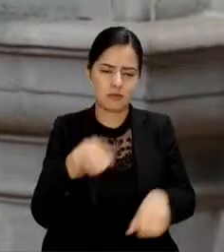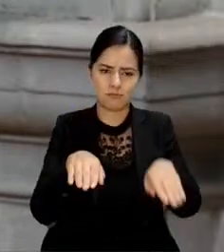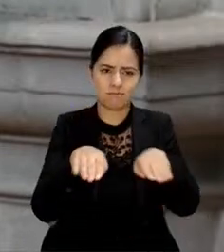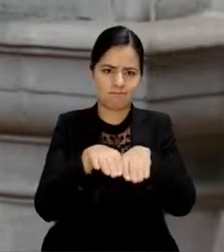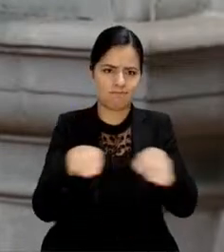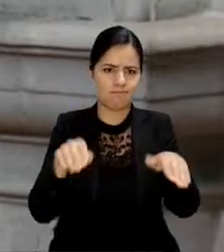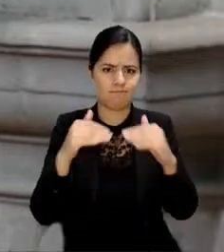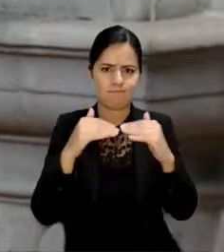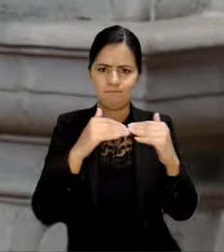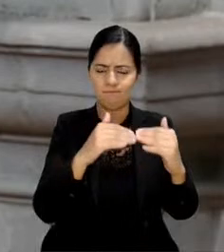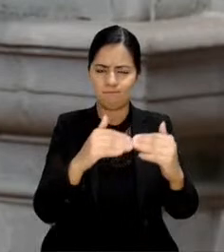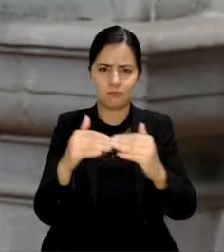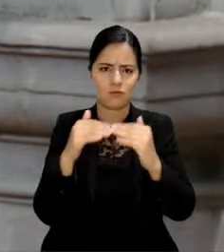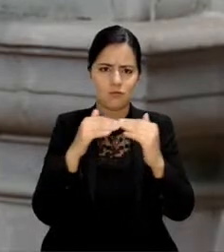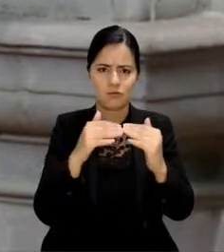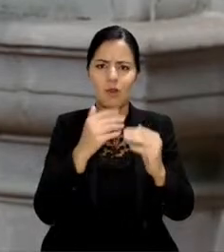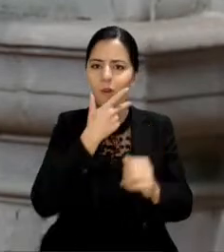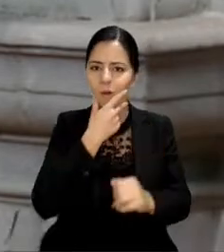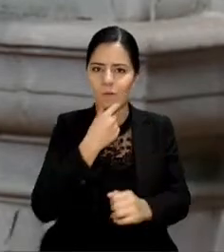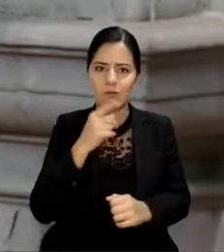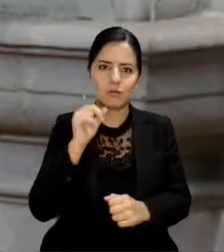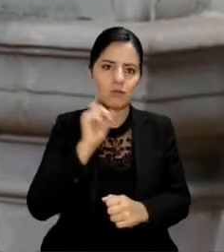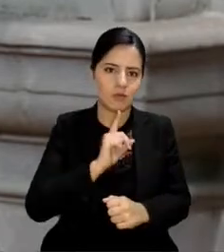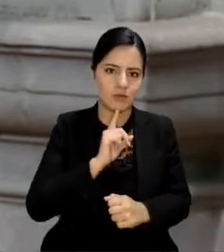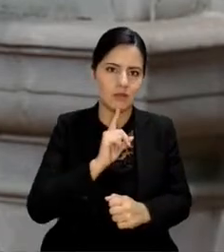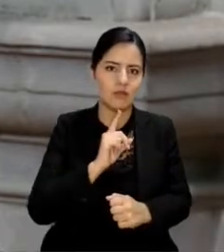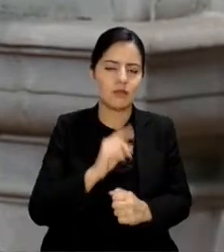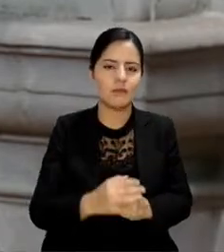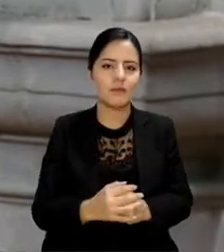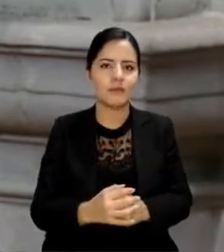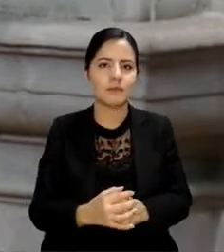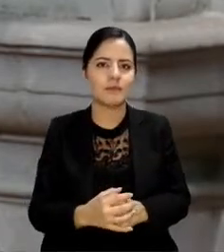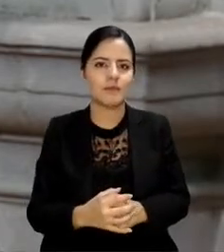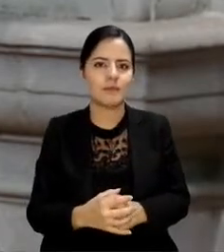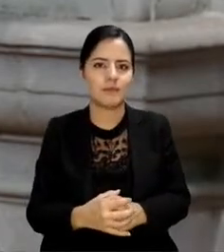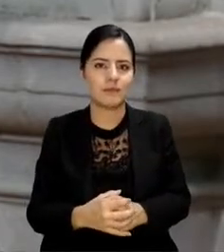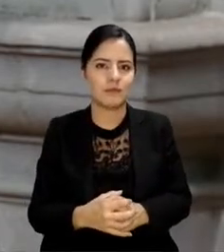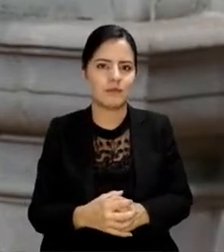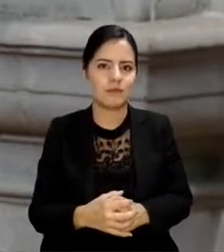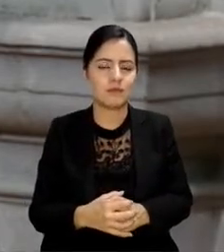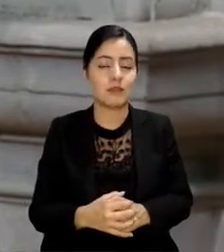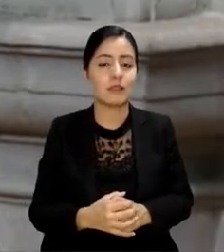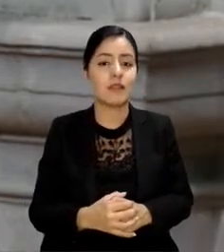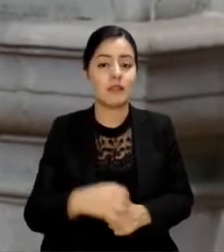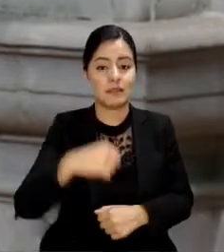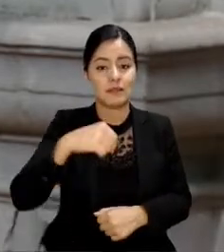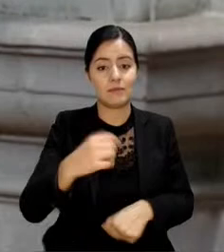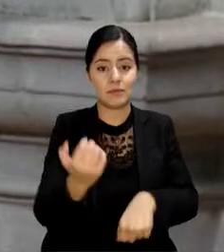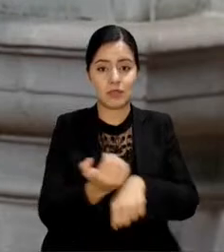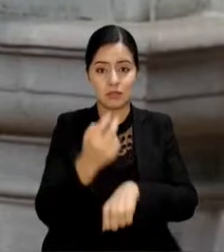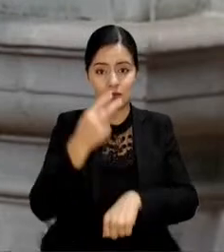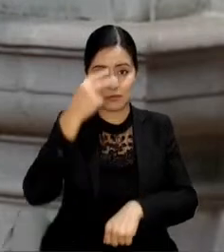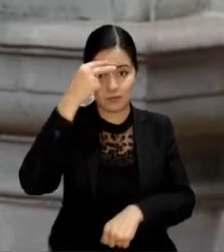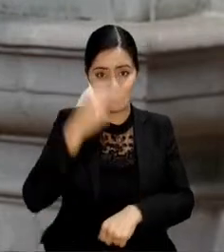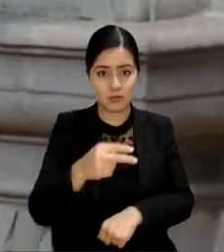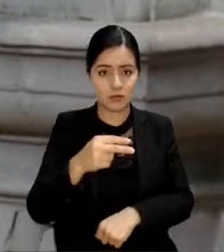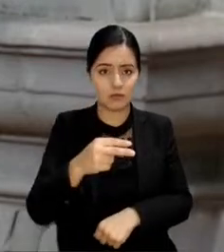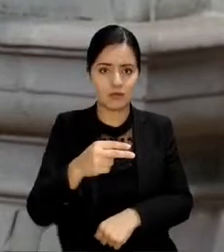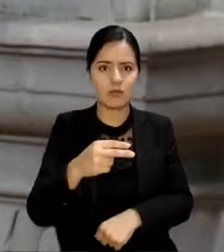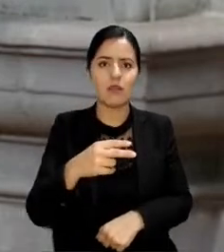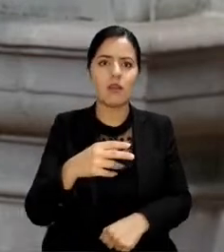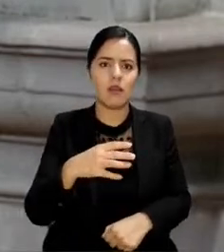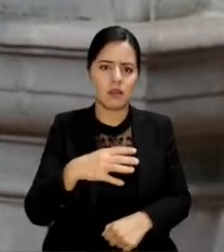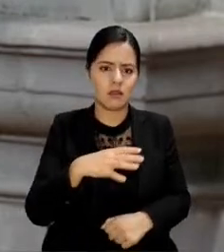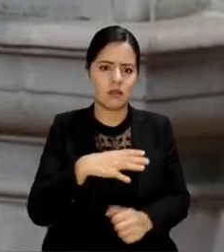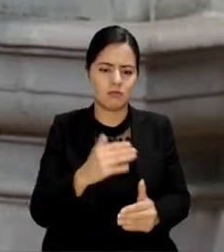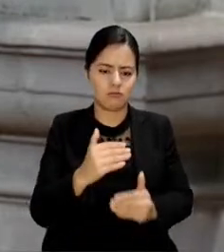en la Cámara de Diputados y Diputadas como en el Senado de la República. En nuestro Estado tenemos un